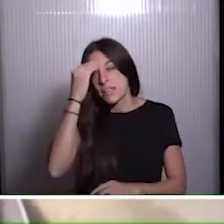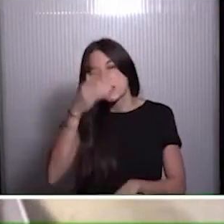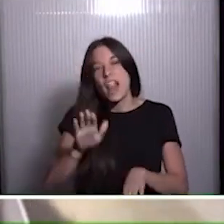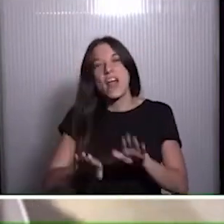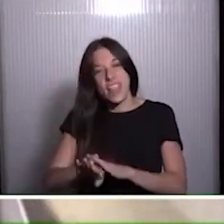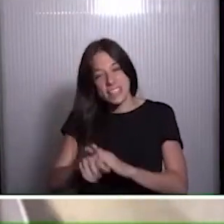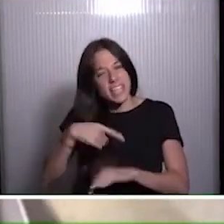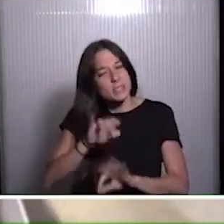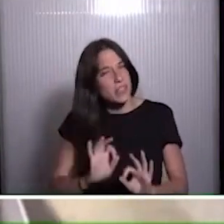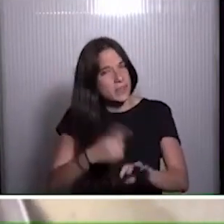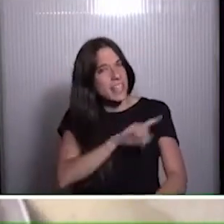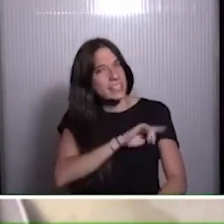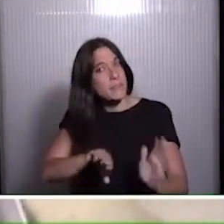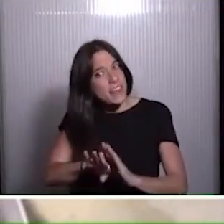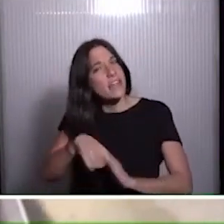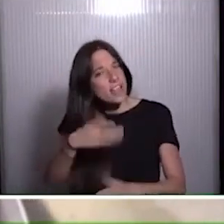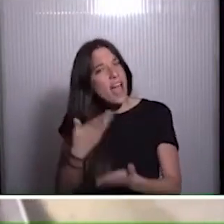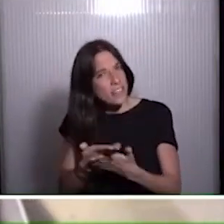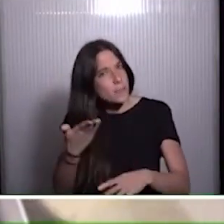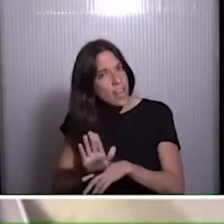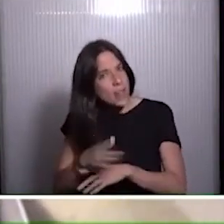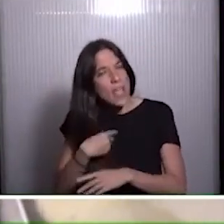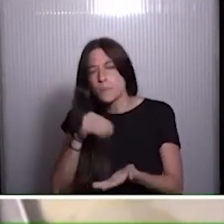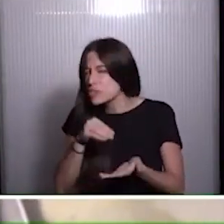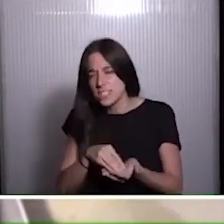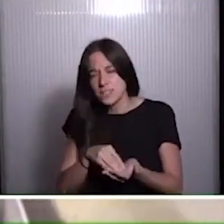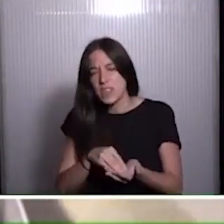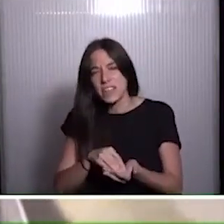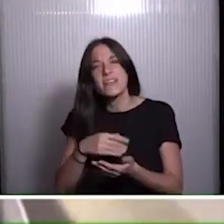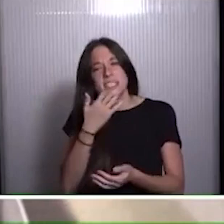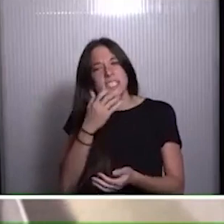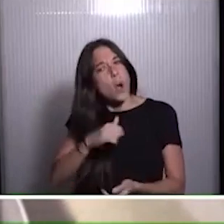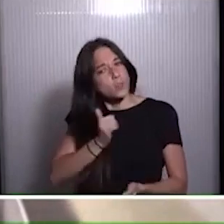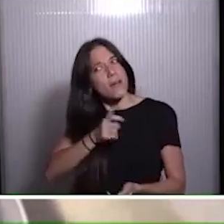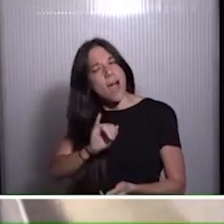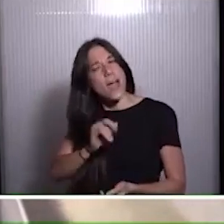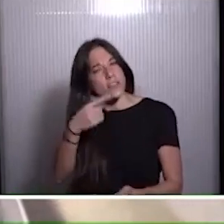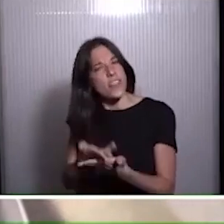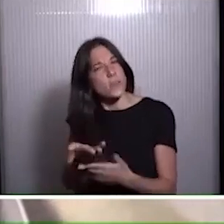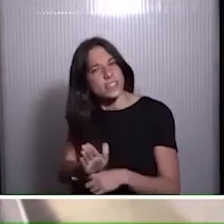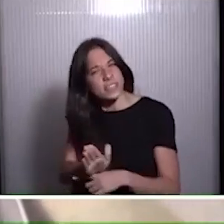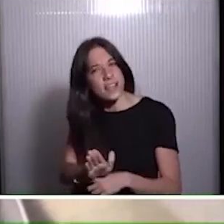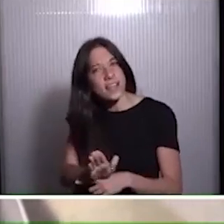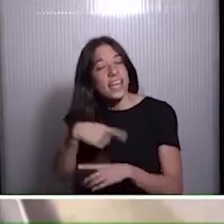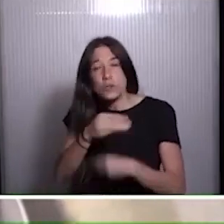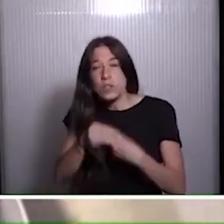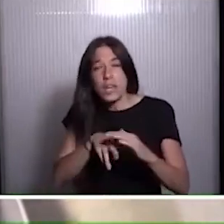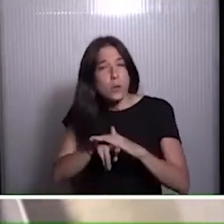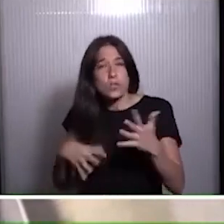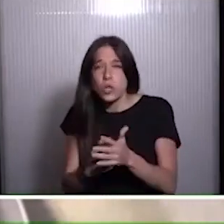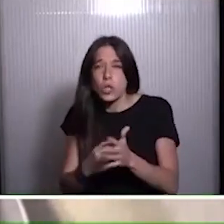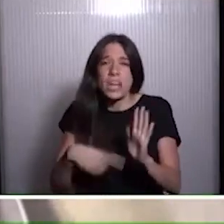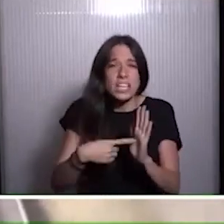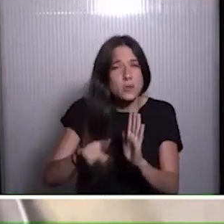extrema derecha ha demostrado una y otra vez cada vez que ha tenido oportunidad que va a utilizar todos los recursos legítimos o ilegítimos